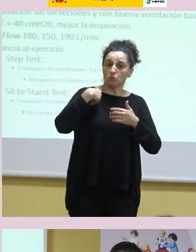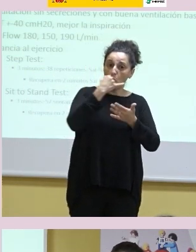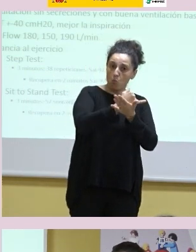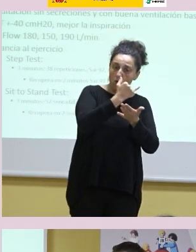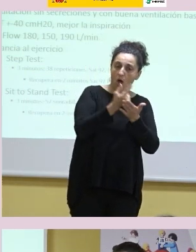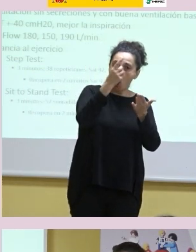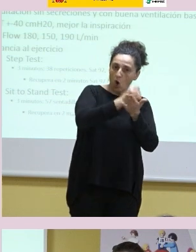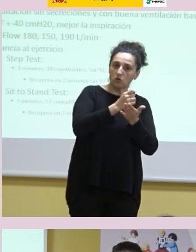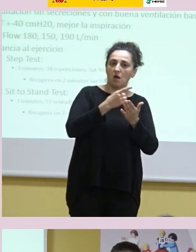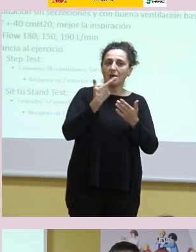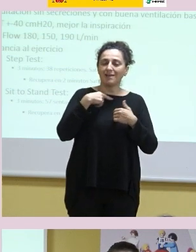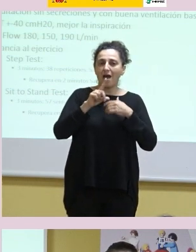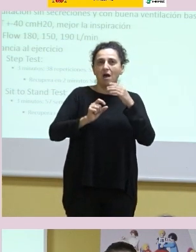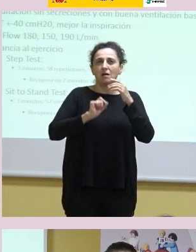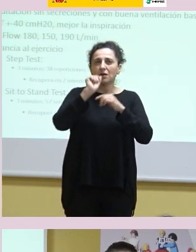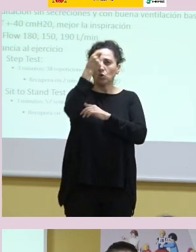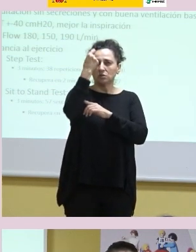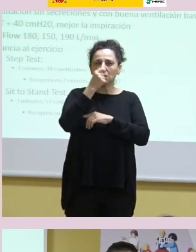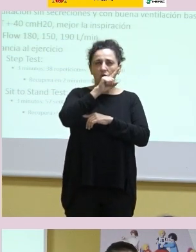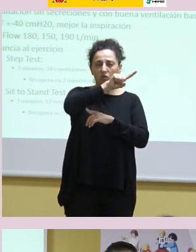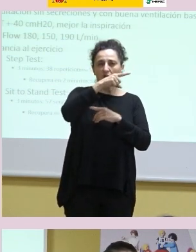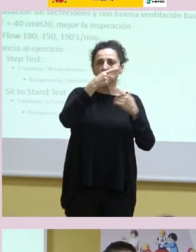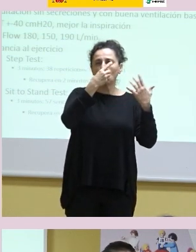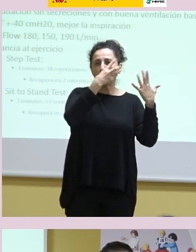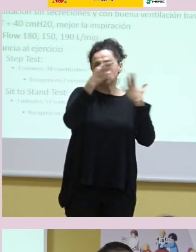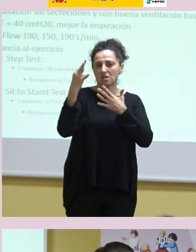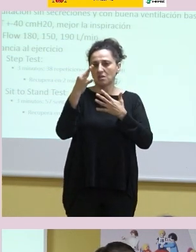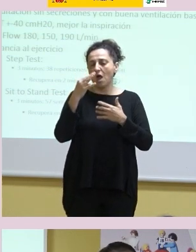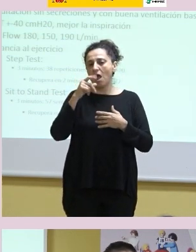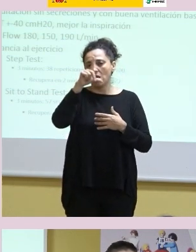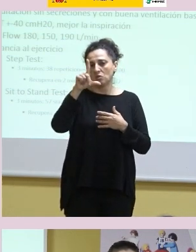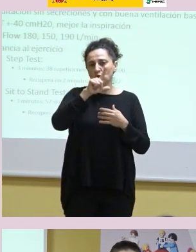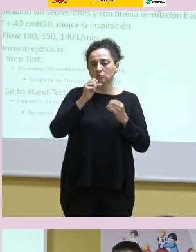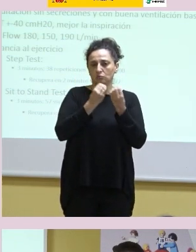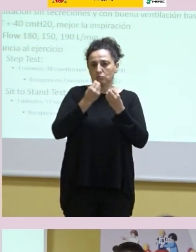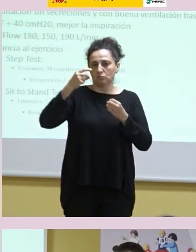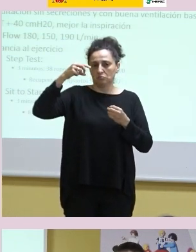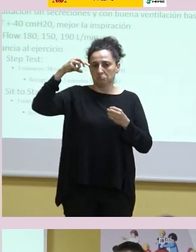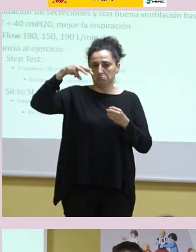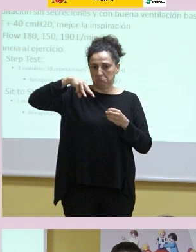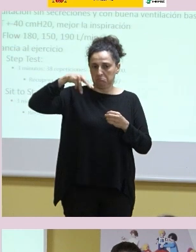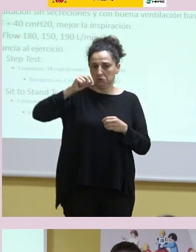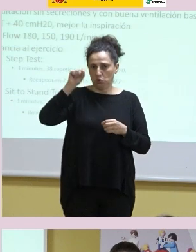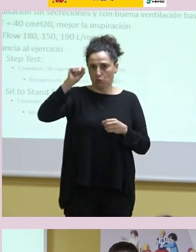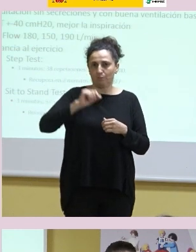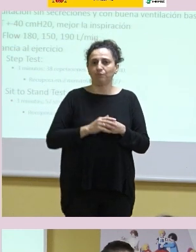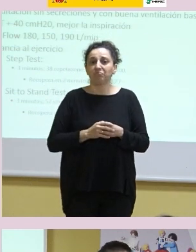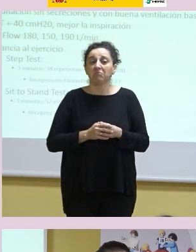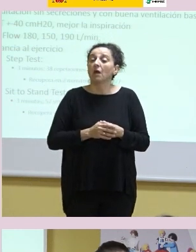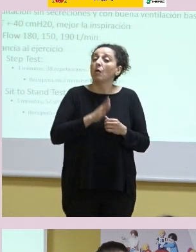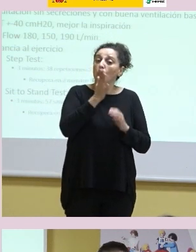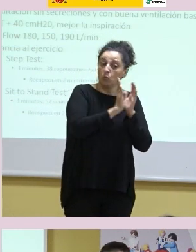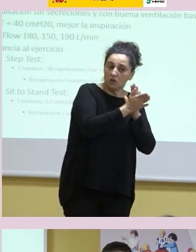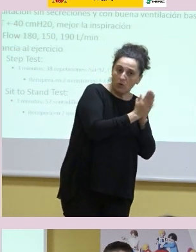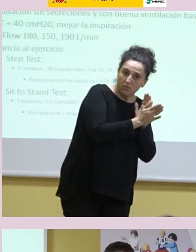y ya llegamos a los 180-190 litros por minuto, así que estamos bastante contentos. Puede ser debido tanto a la intervención como a que ya